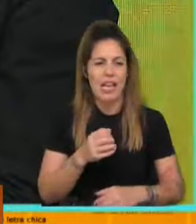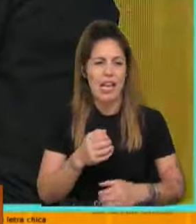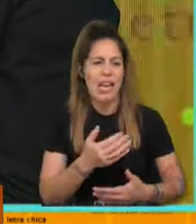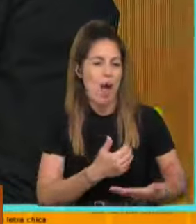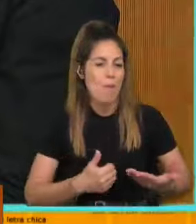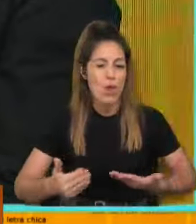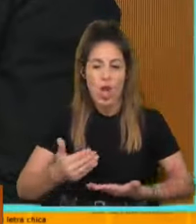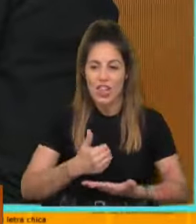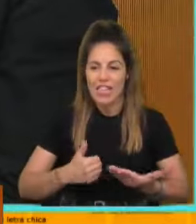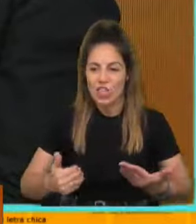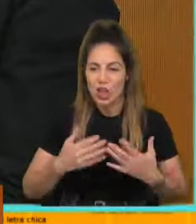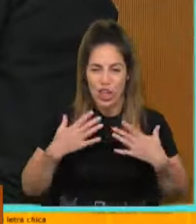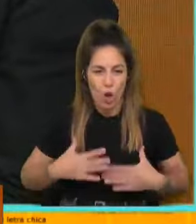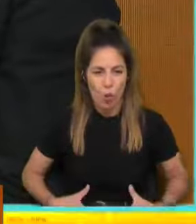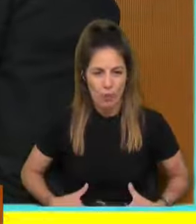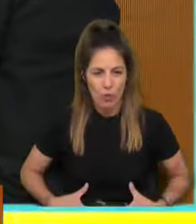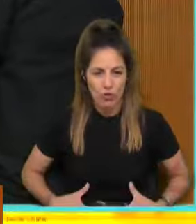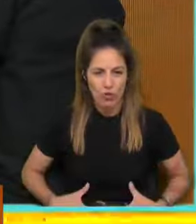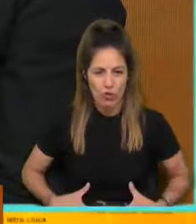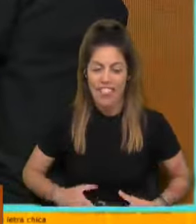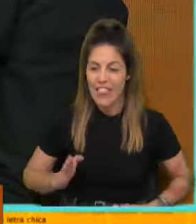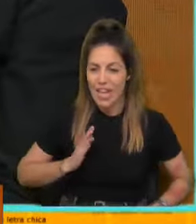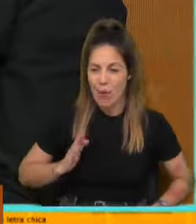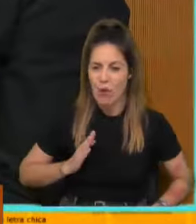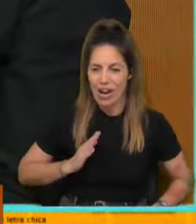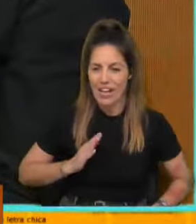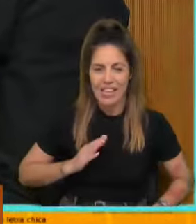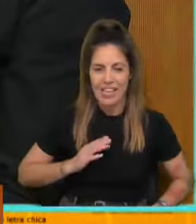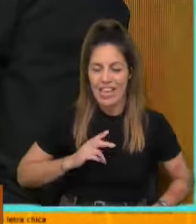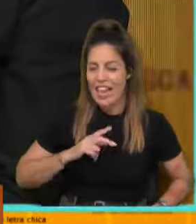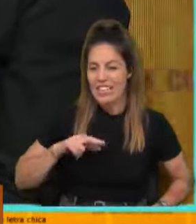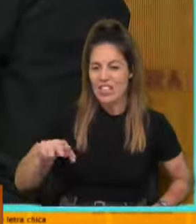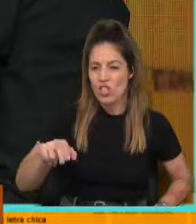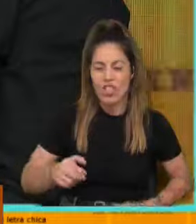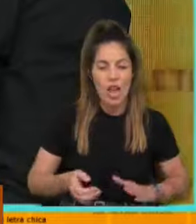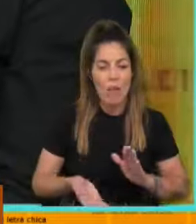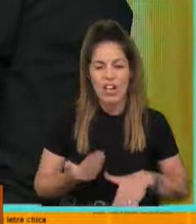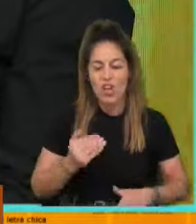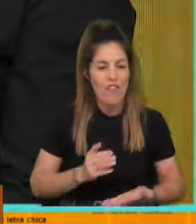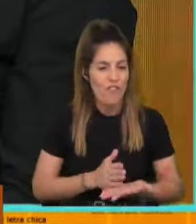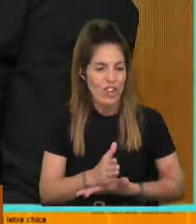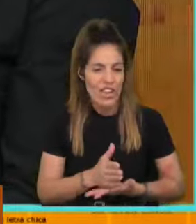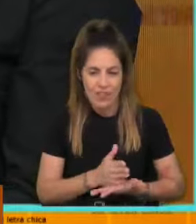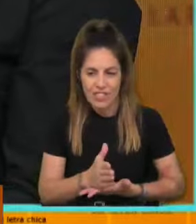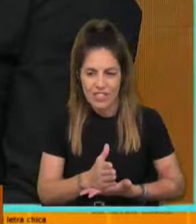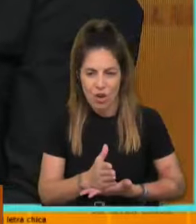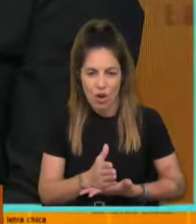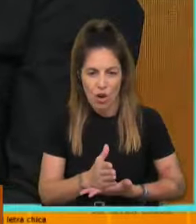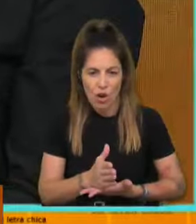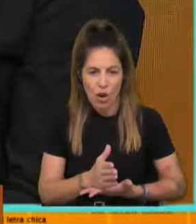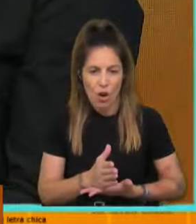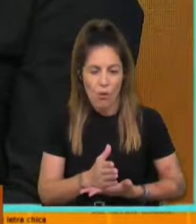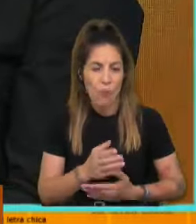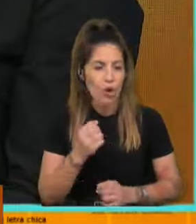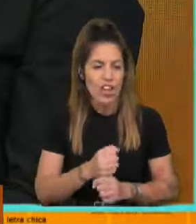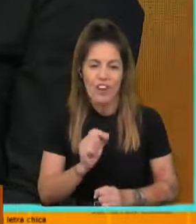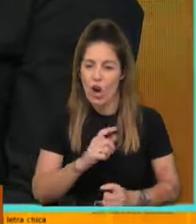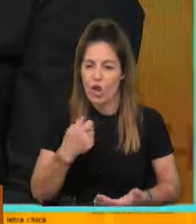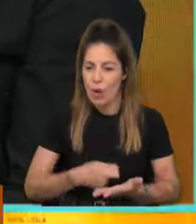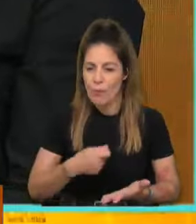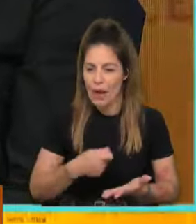sobre sobre el cuerpo de la mujer es que se sostiene la mayor de la cantidad de los beneficios ante el trabajo no remunerado porque te